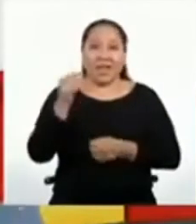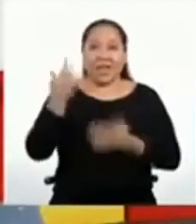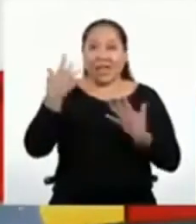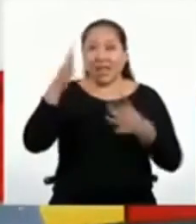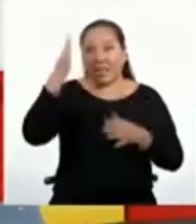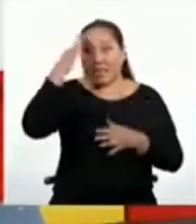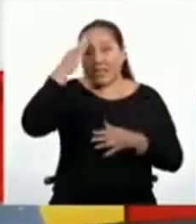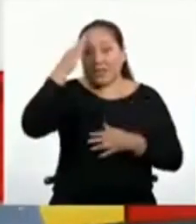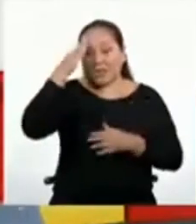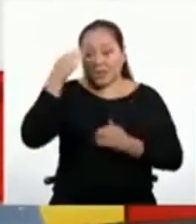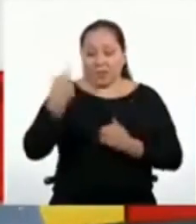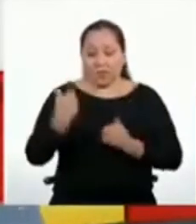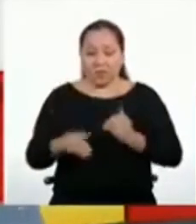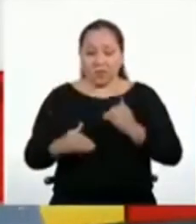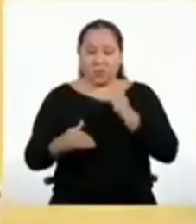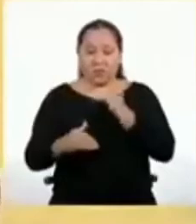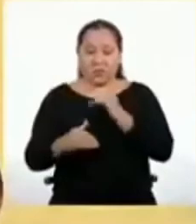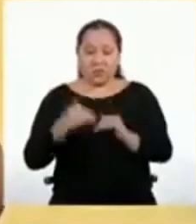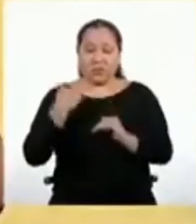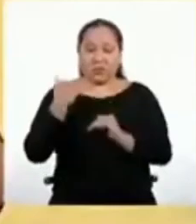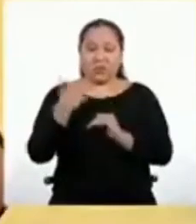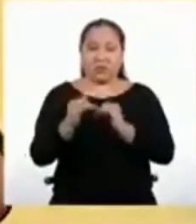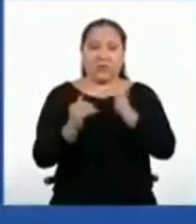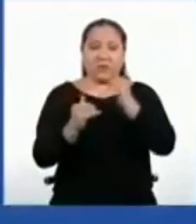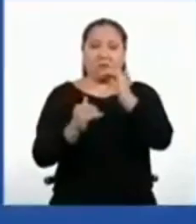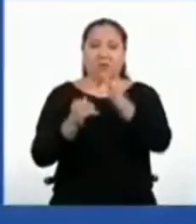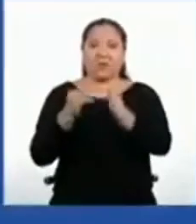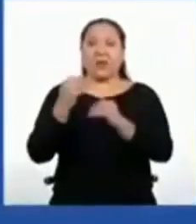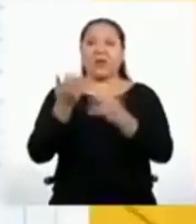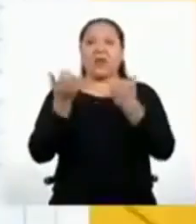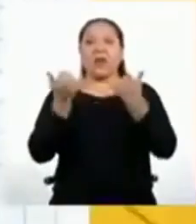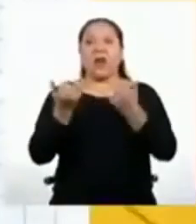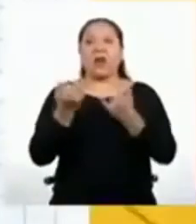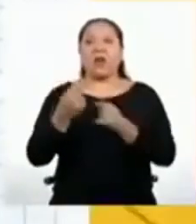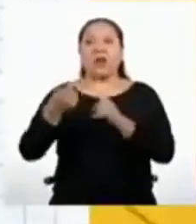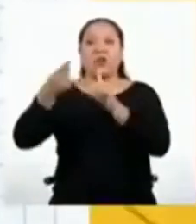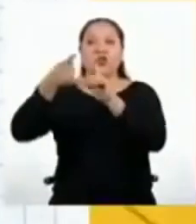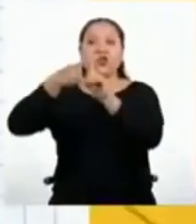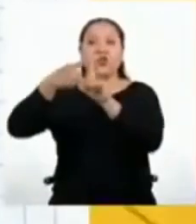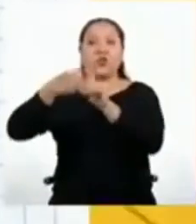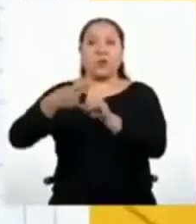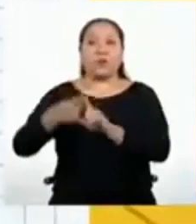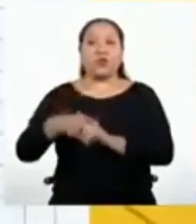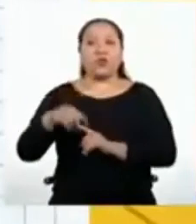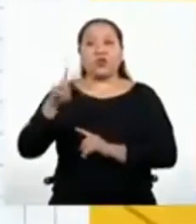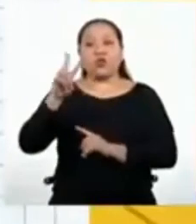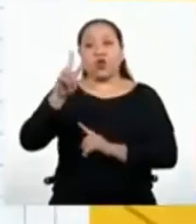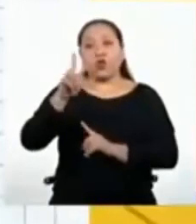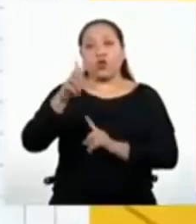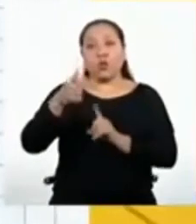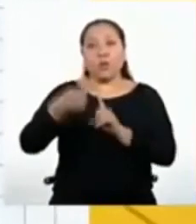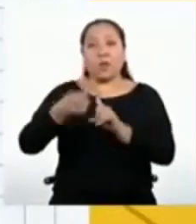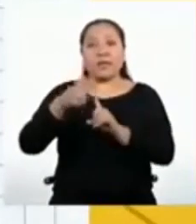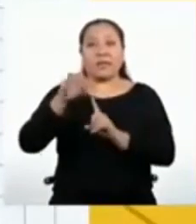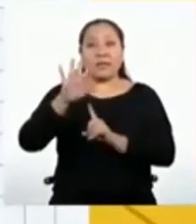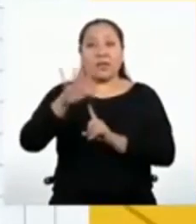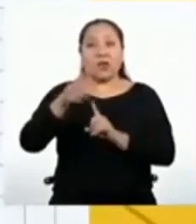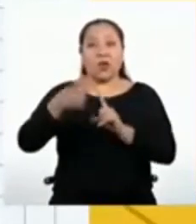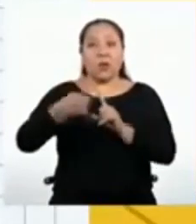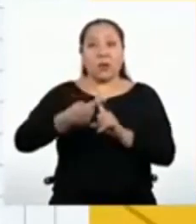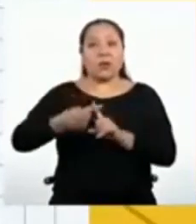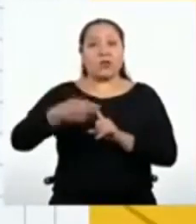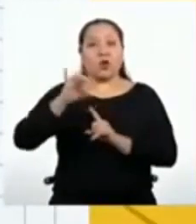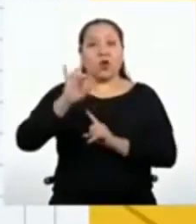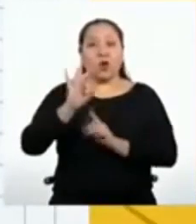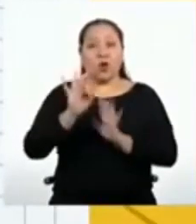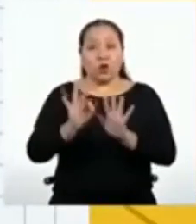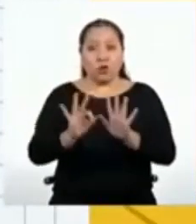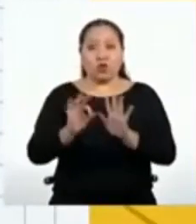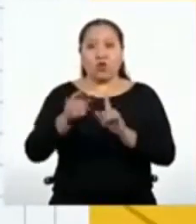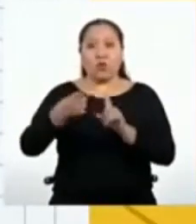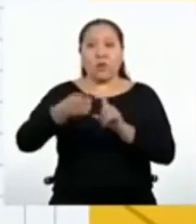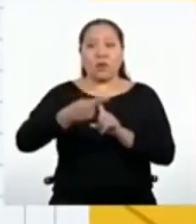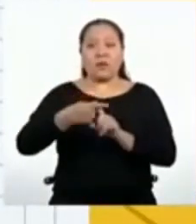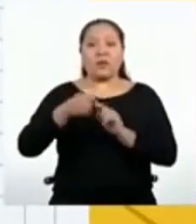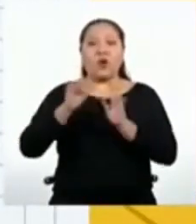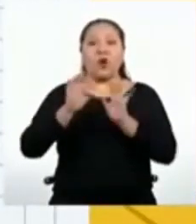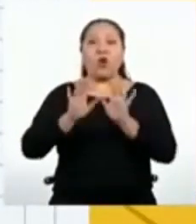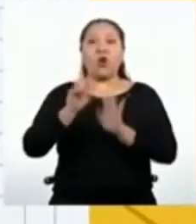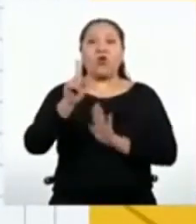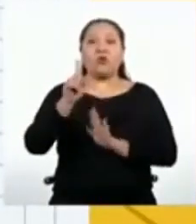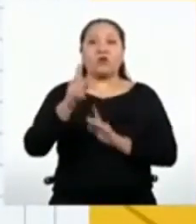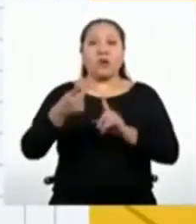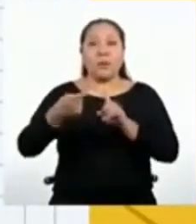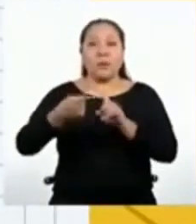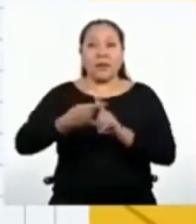naipes por cada piso. Y ahora podemos sumar 2 más 5 más 8 más 11